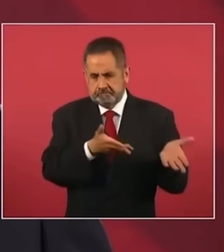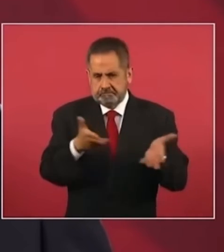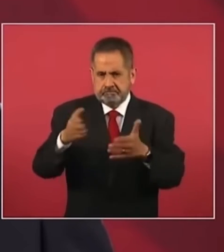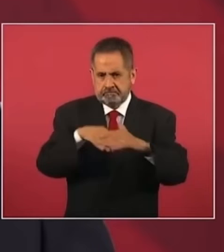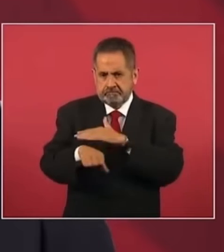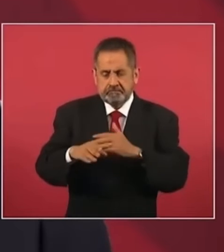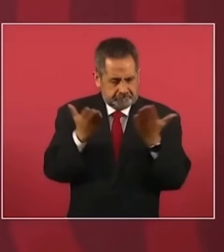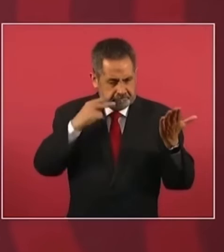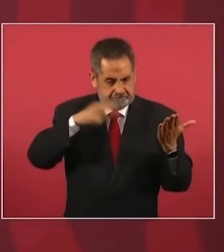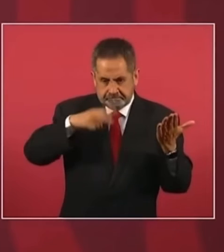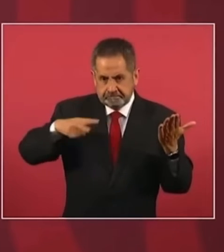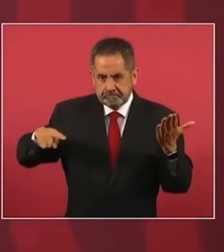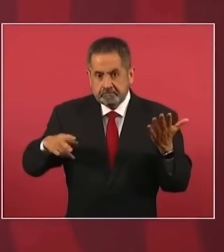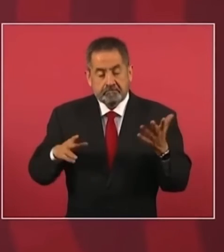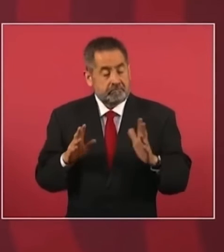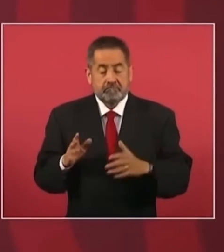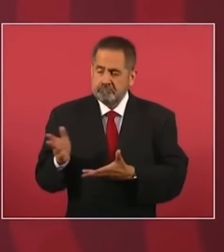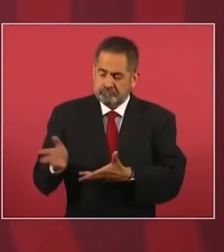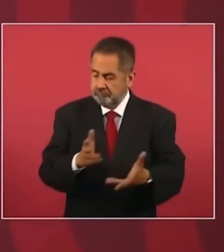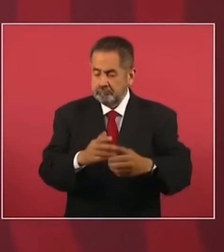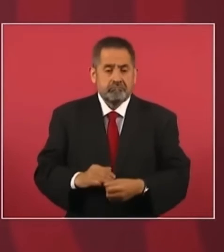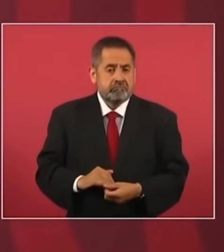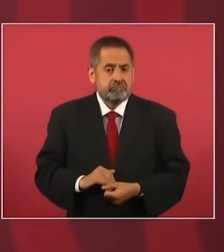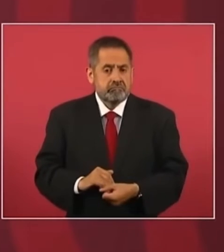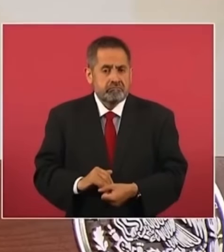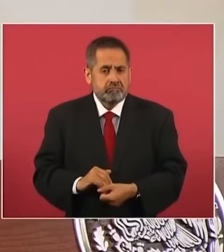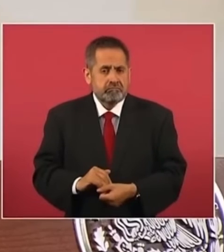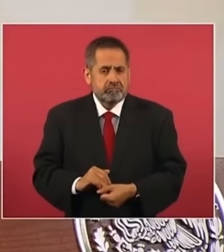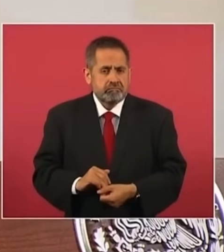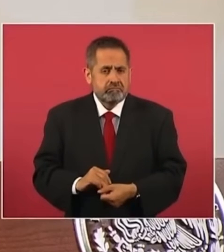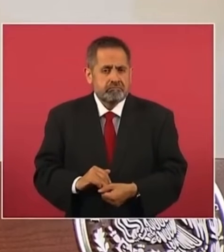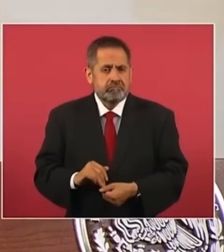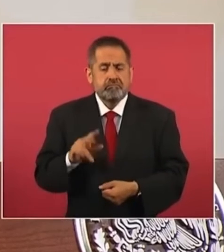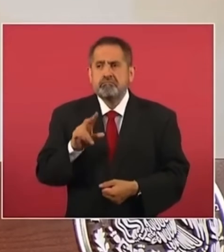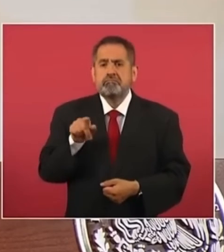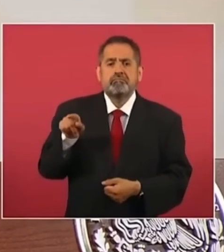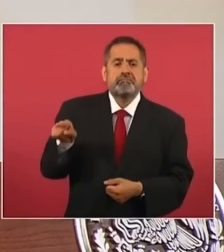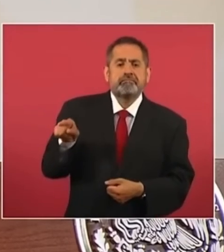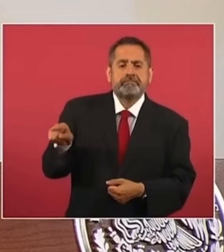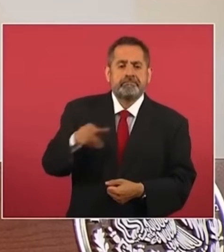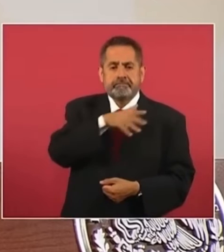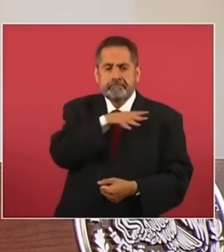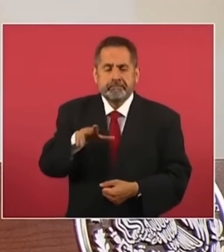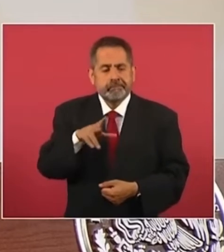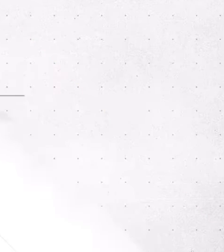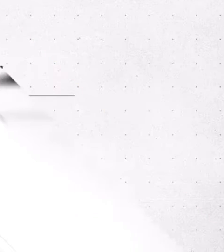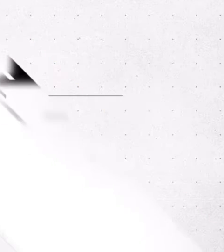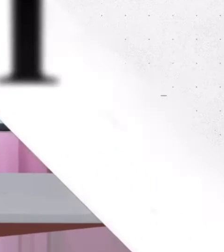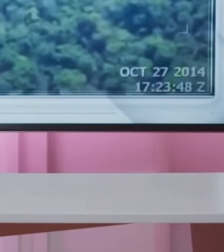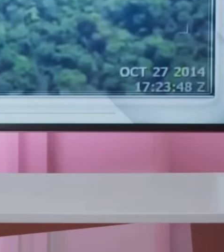todos los archivos, y no hubo ninguna